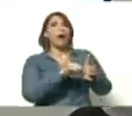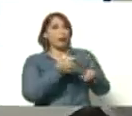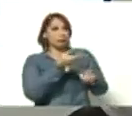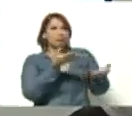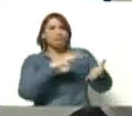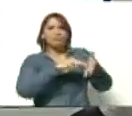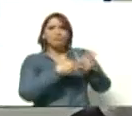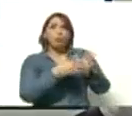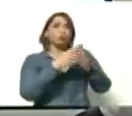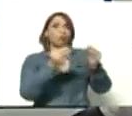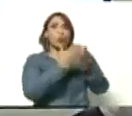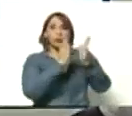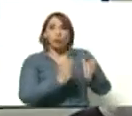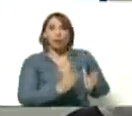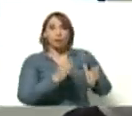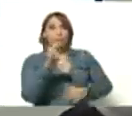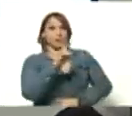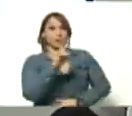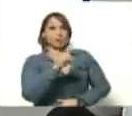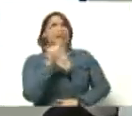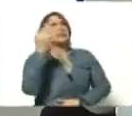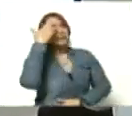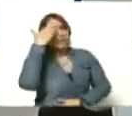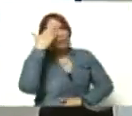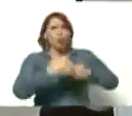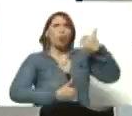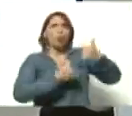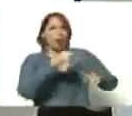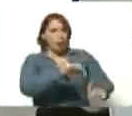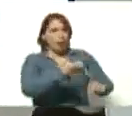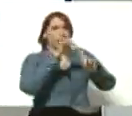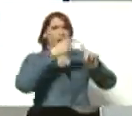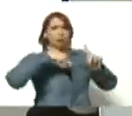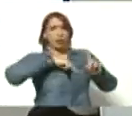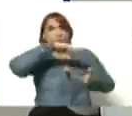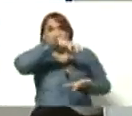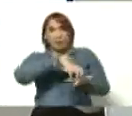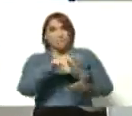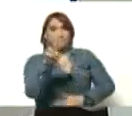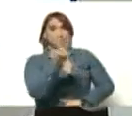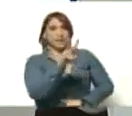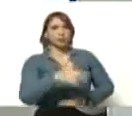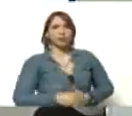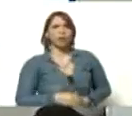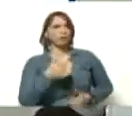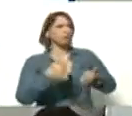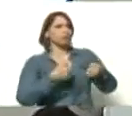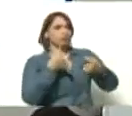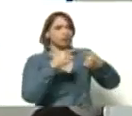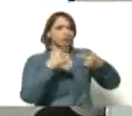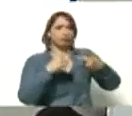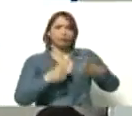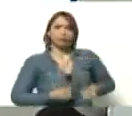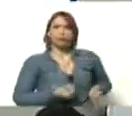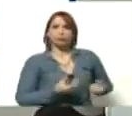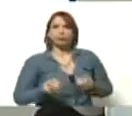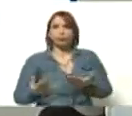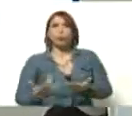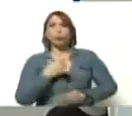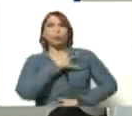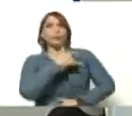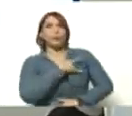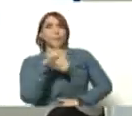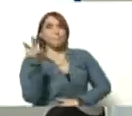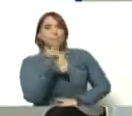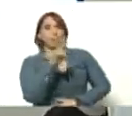estudiantes venezolanos tengan conocimiento de qué carrera cuenta nuestro estado venezolano y qué ofrece en cada universidad de Venezuela. Como por